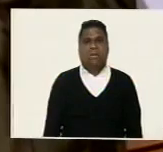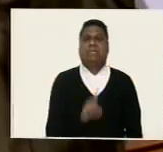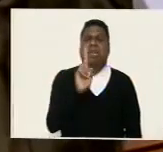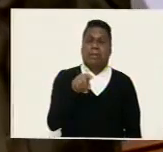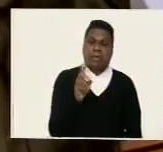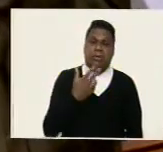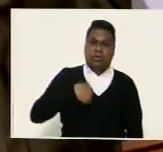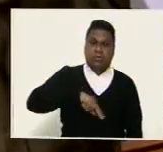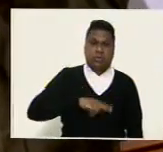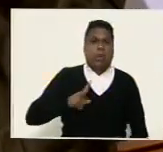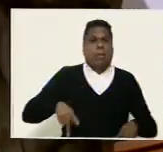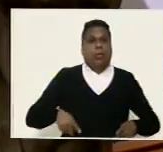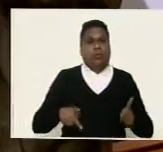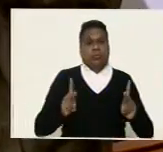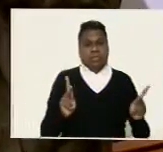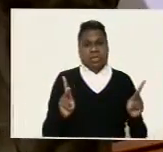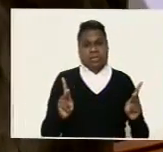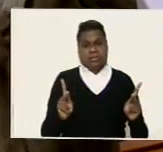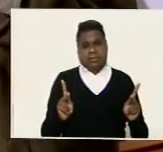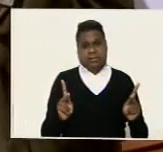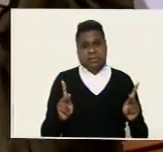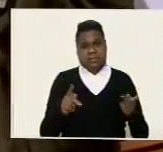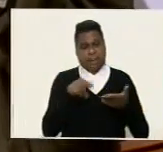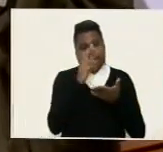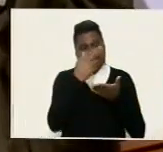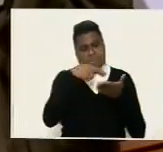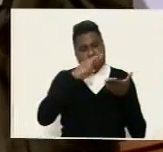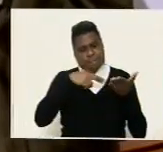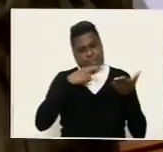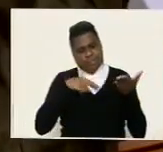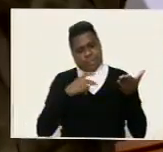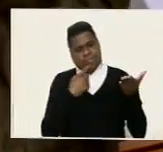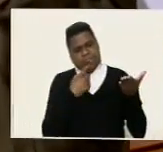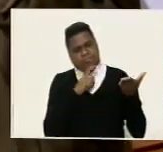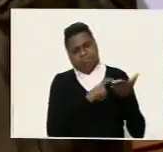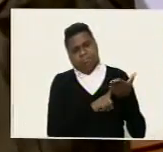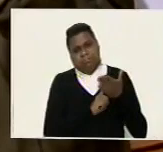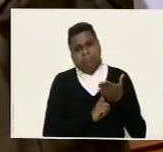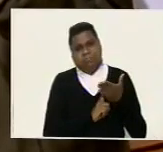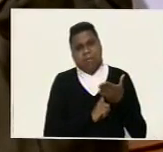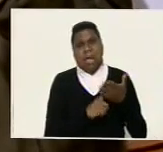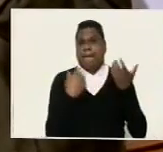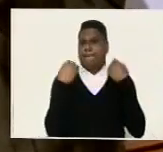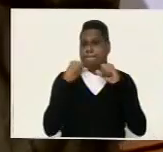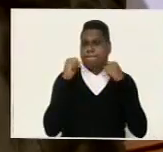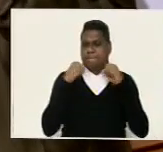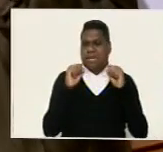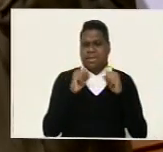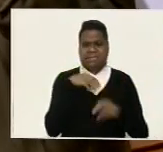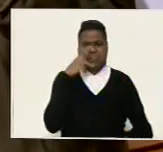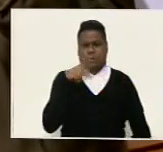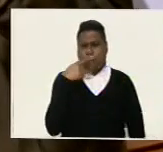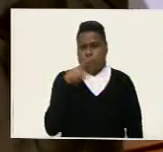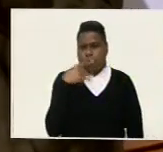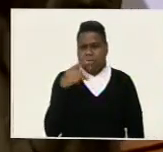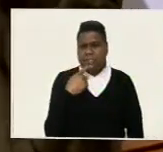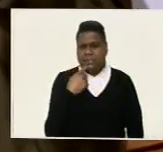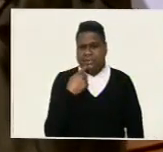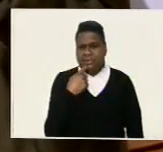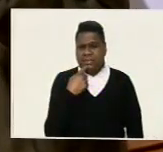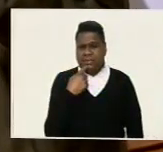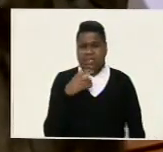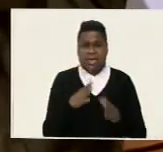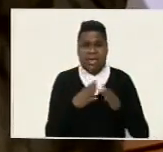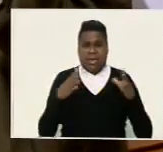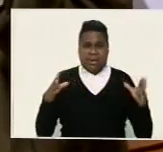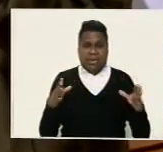oportunidad de revisar ensayos políticos de la envergadura